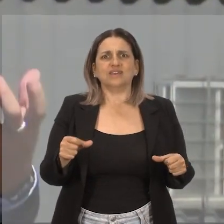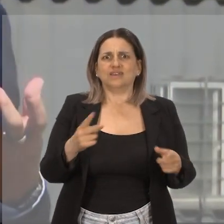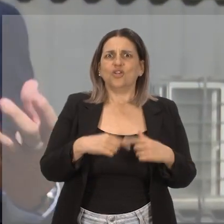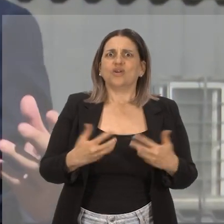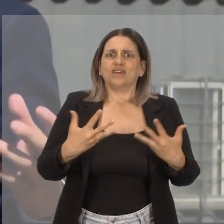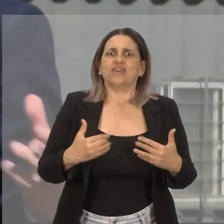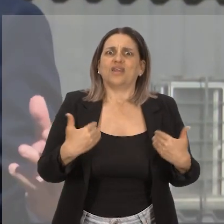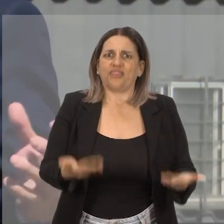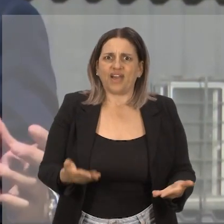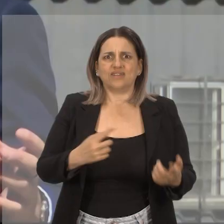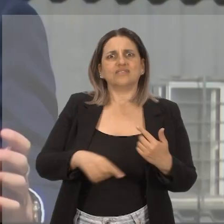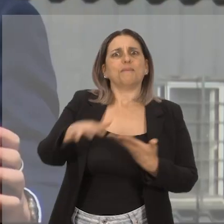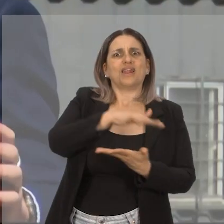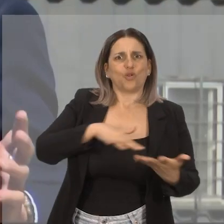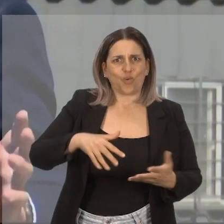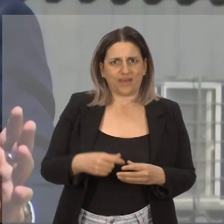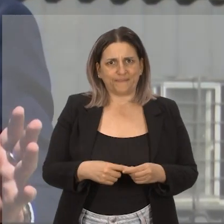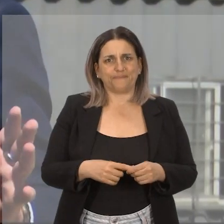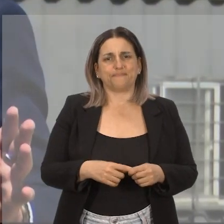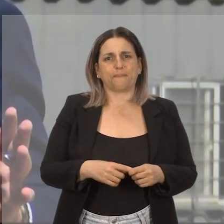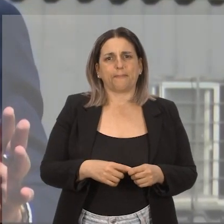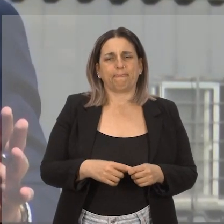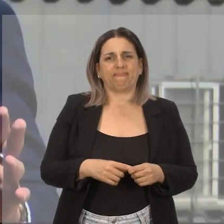que se le pretende dar a la zona franca y el lugar.